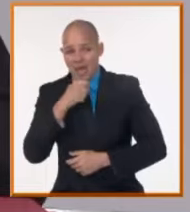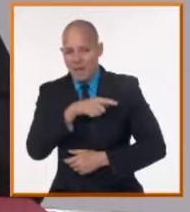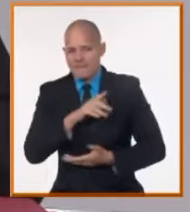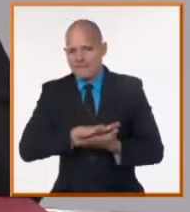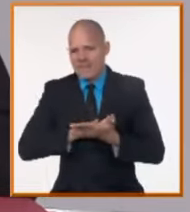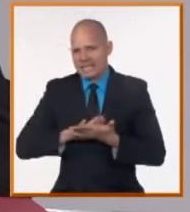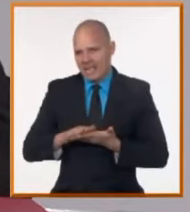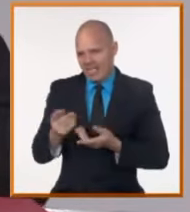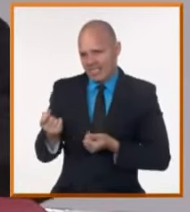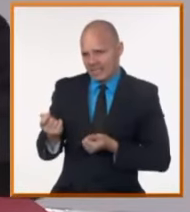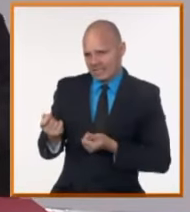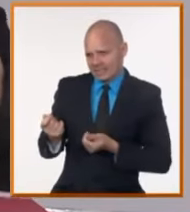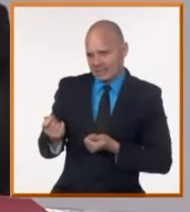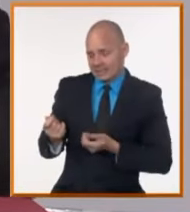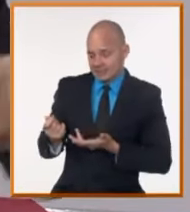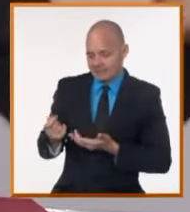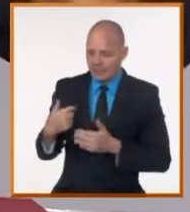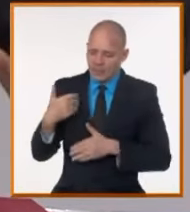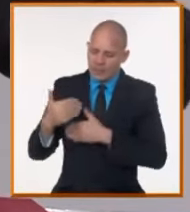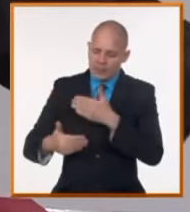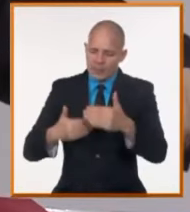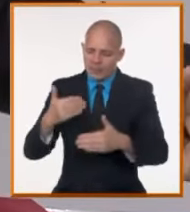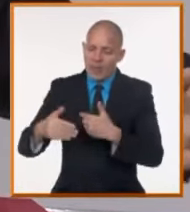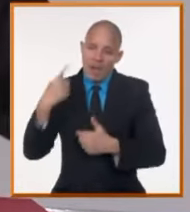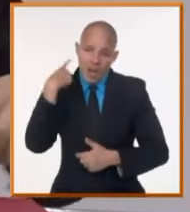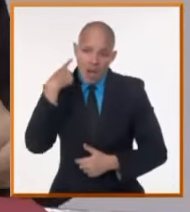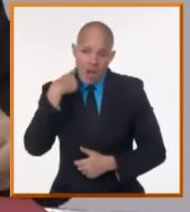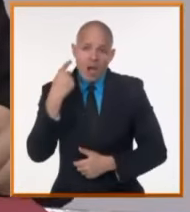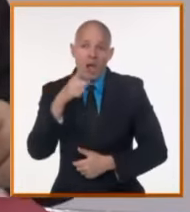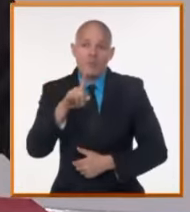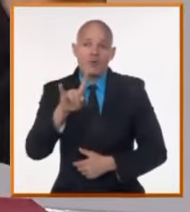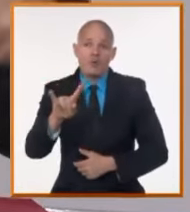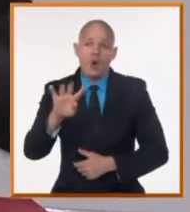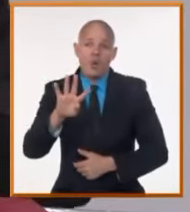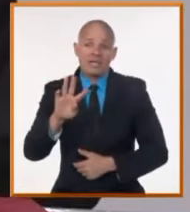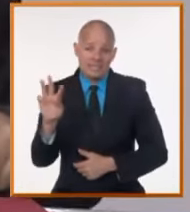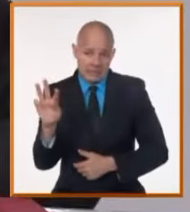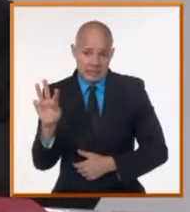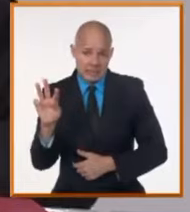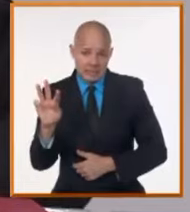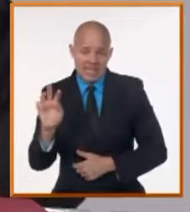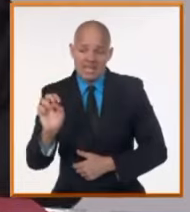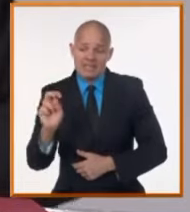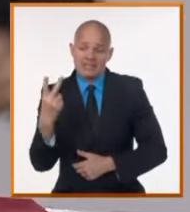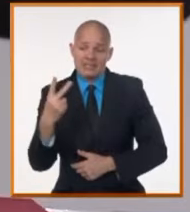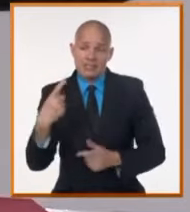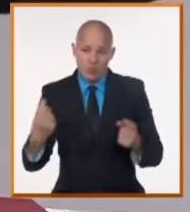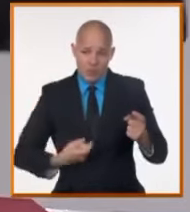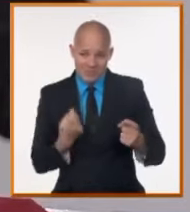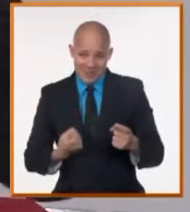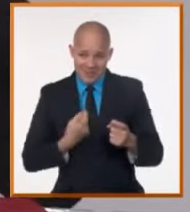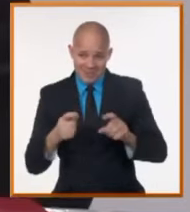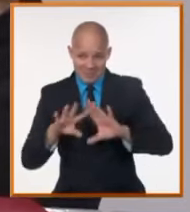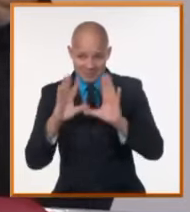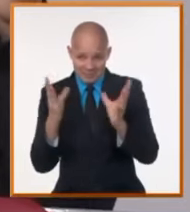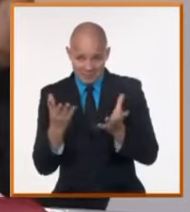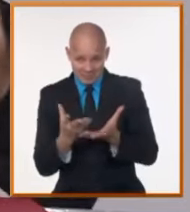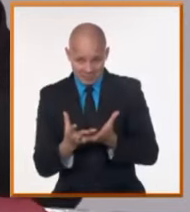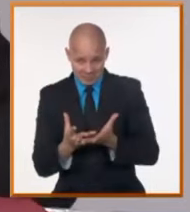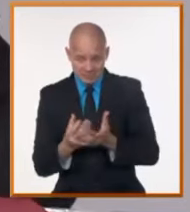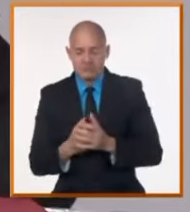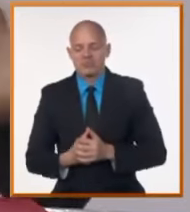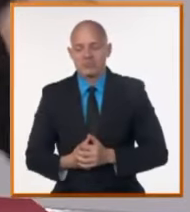1943 se firman los tratados de Bretton Woods, no se ha acabado la Segunda Guerra Mundial, pero ellos están convencidos que Rusia o la